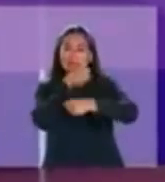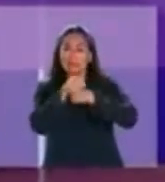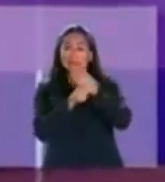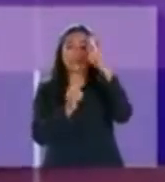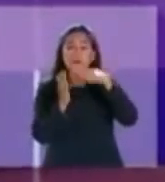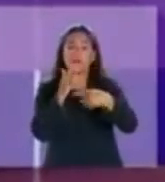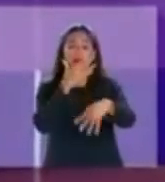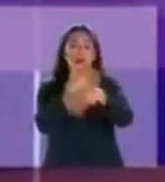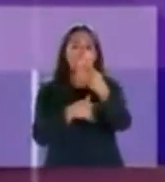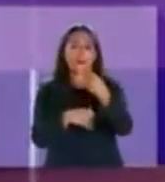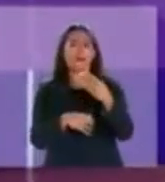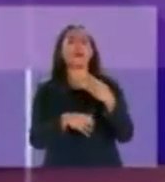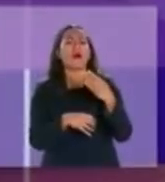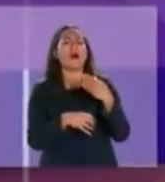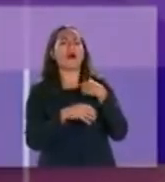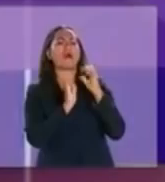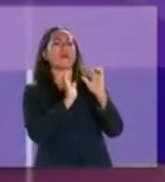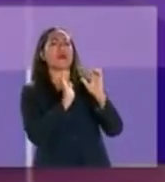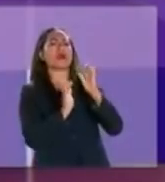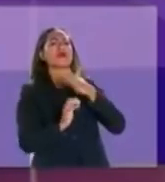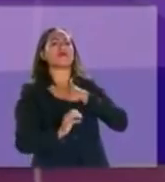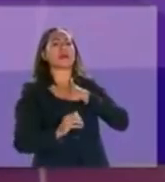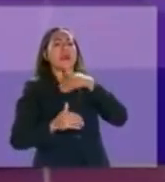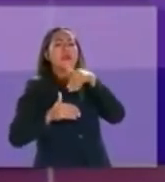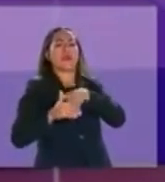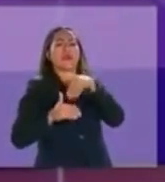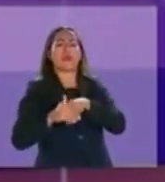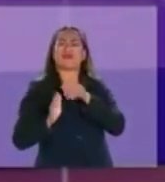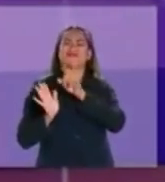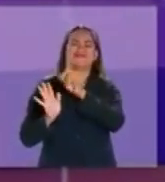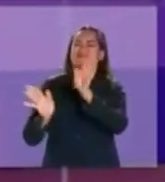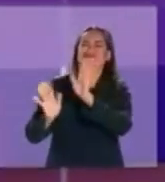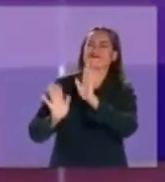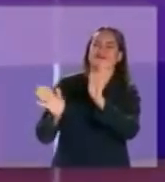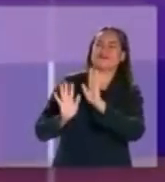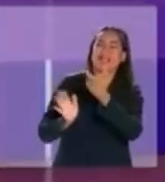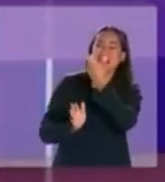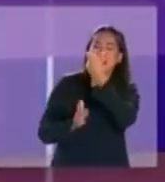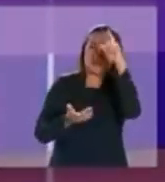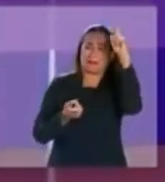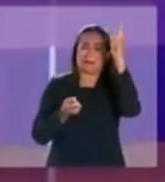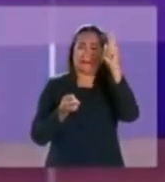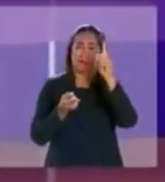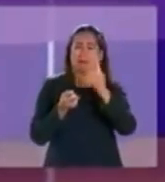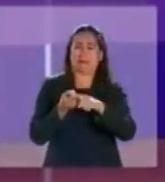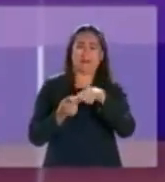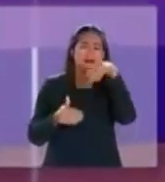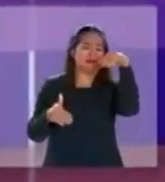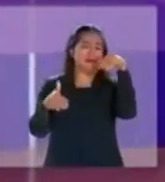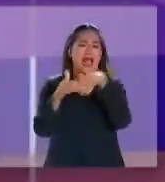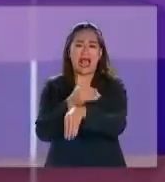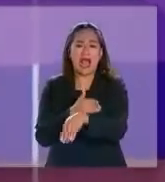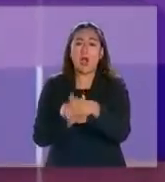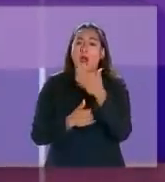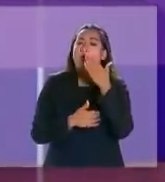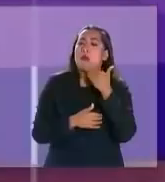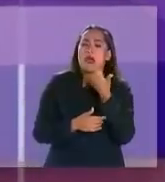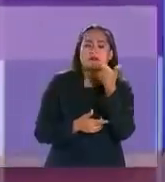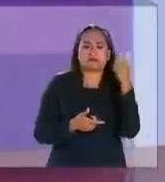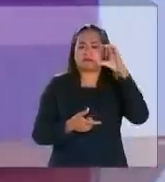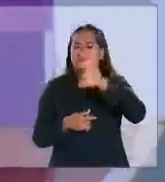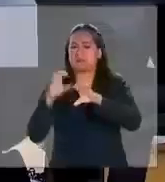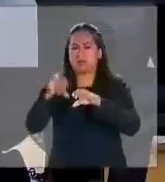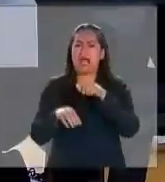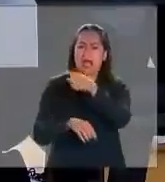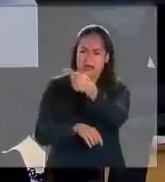se desplomó cuando tú fuiste jefe de gobierno de la ciudad de mexico y cuando no hay inversión no hay empleo discutamos lo que explica